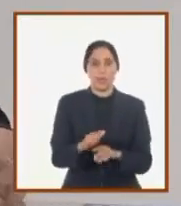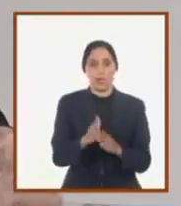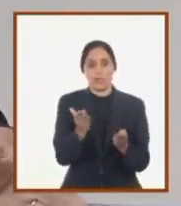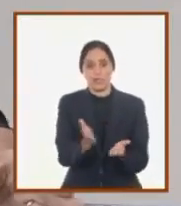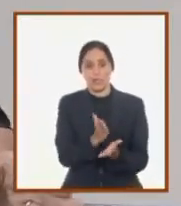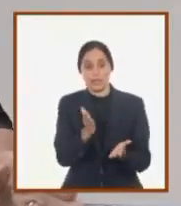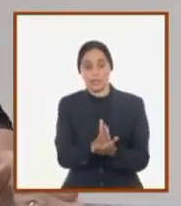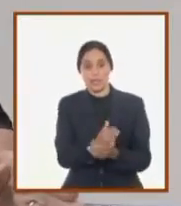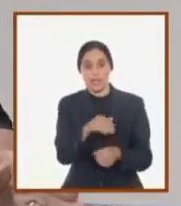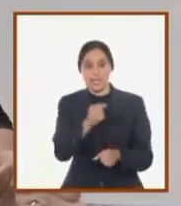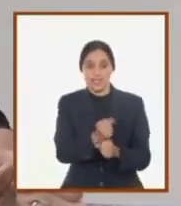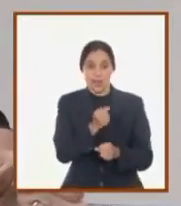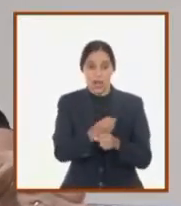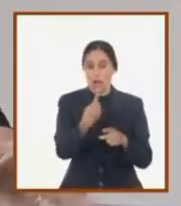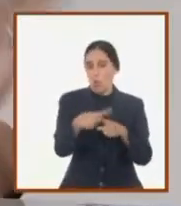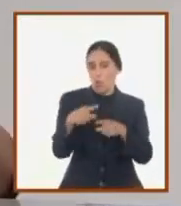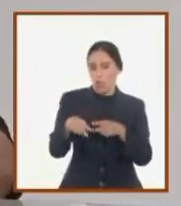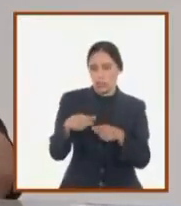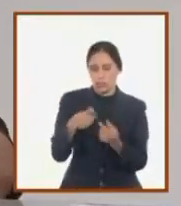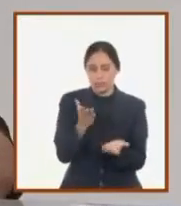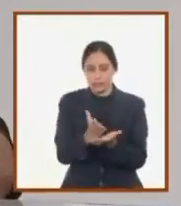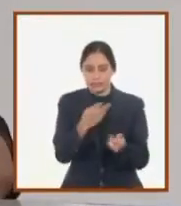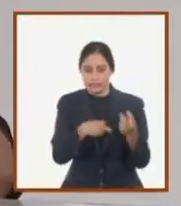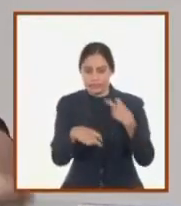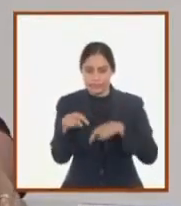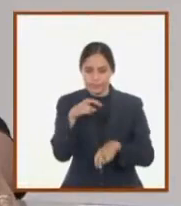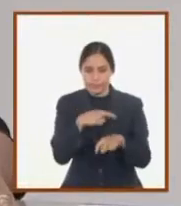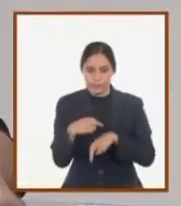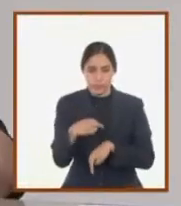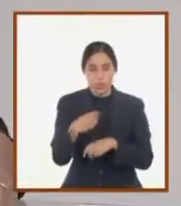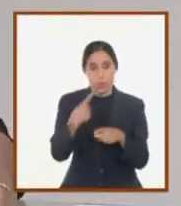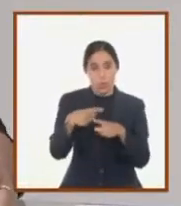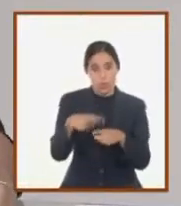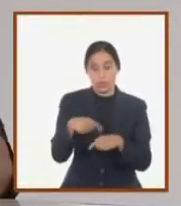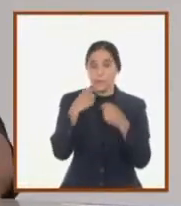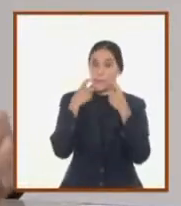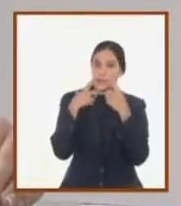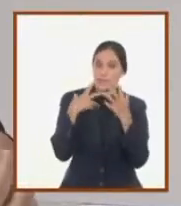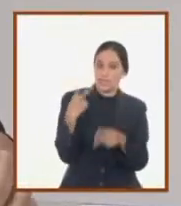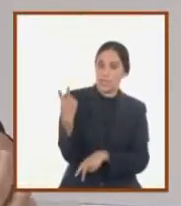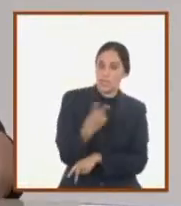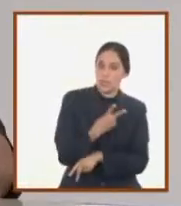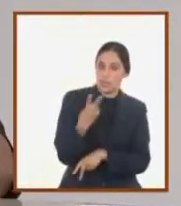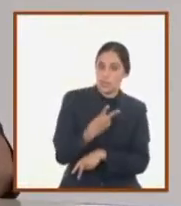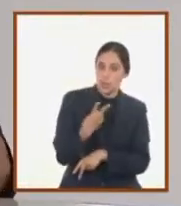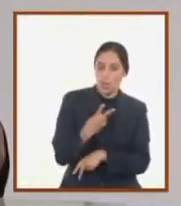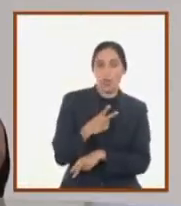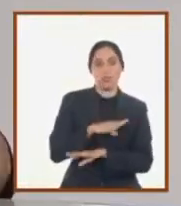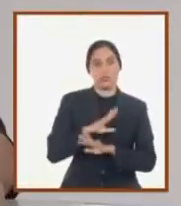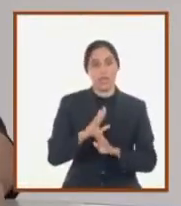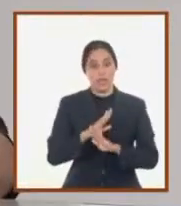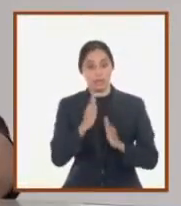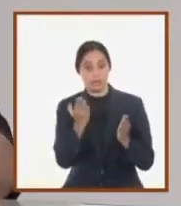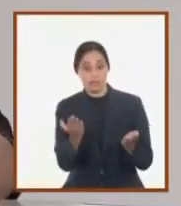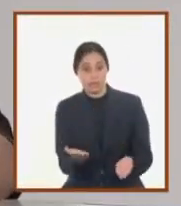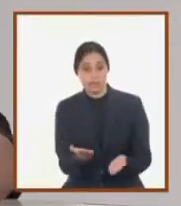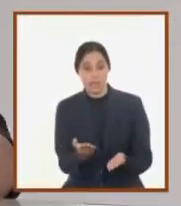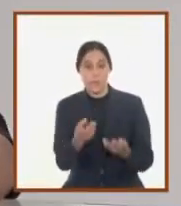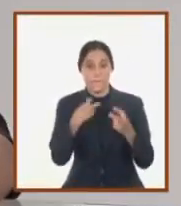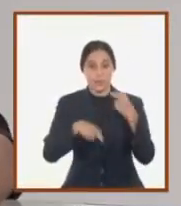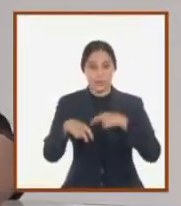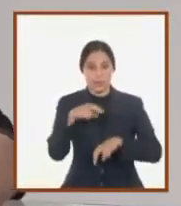solo el primer frente sino otros frentes guerrillero y ya en ese sentido tenemos abiertas dos investigaciones dos proyectos que tienen que ver con el frente de